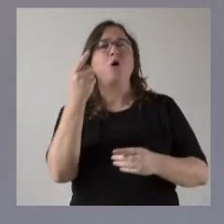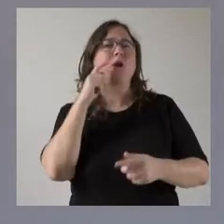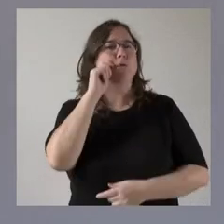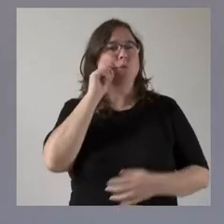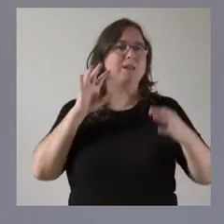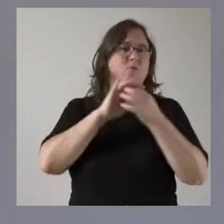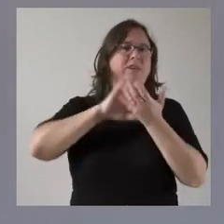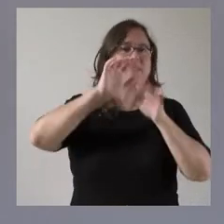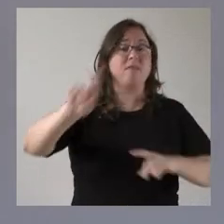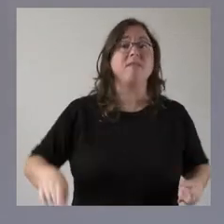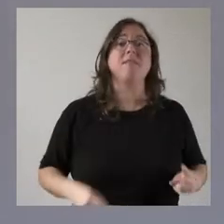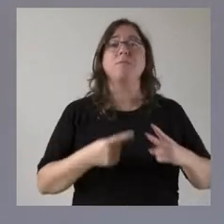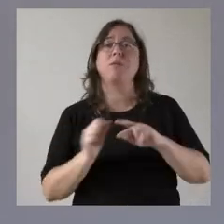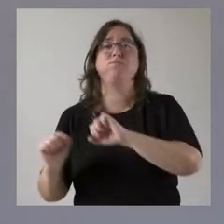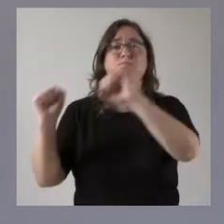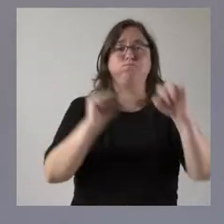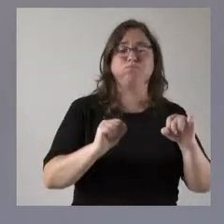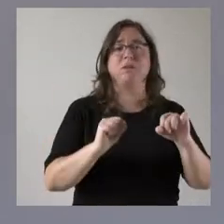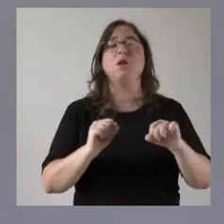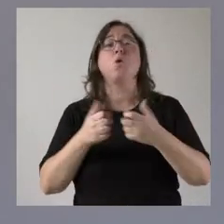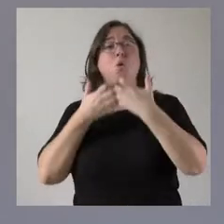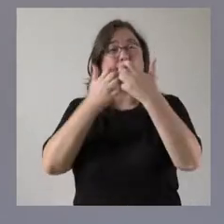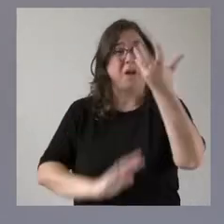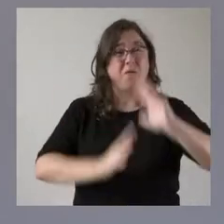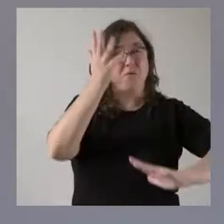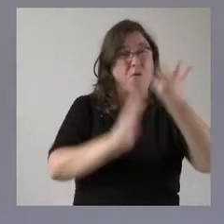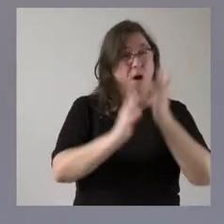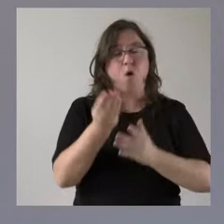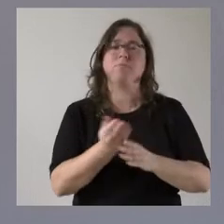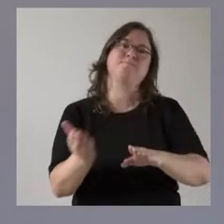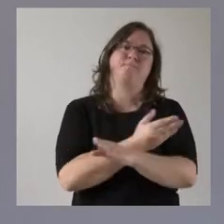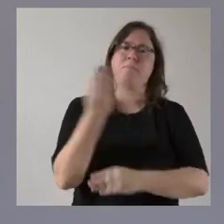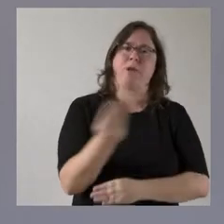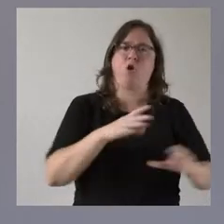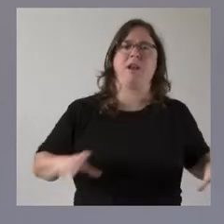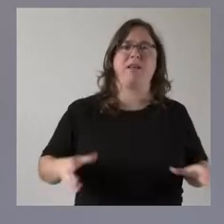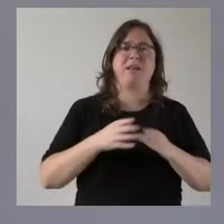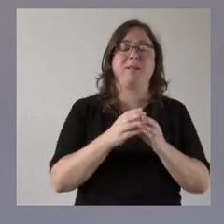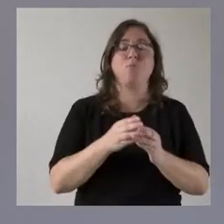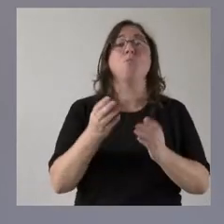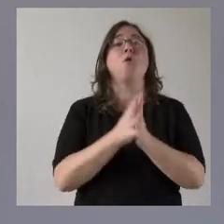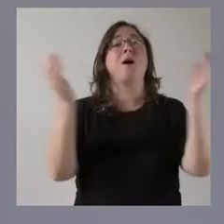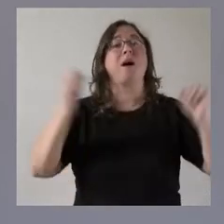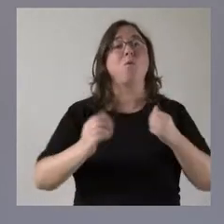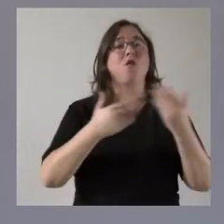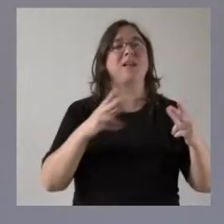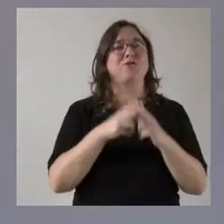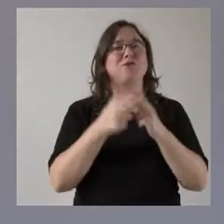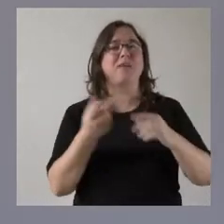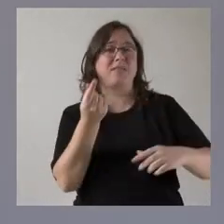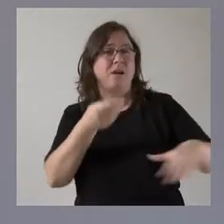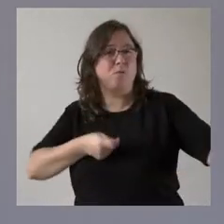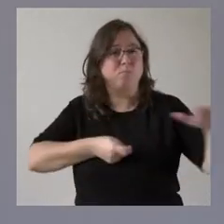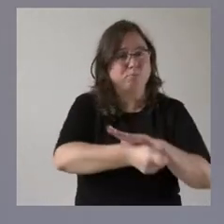refuerzo del operativo de la lucha de extinción de incendios mediante el acuerdo en el ámbito del diálogo Social para la inversión de más de